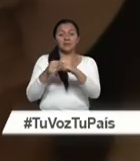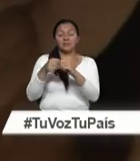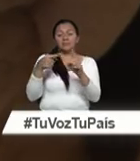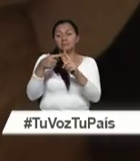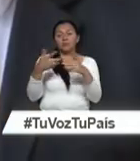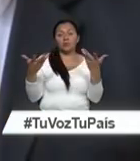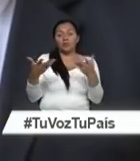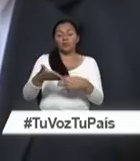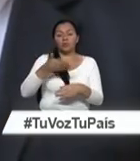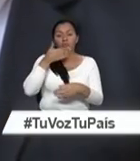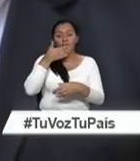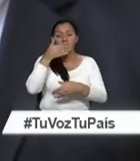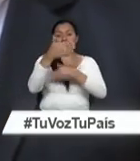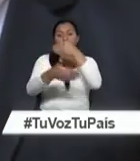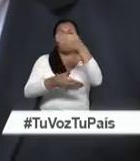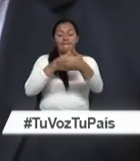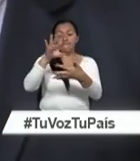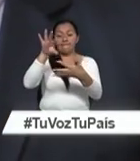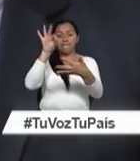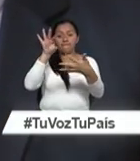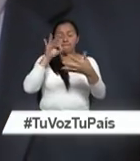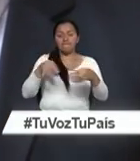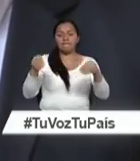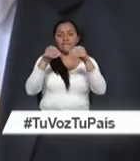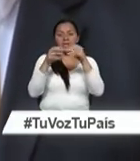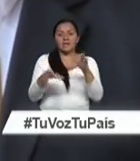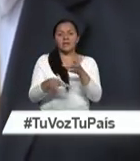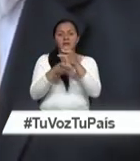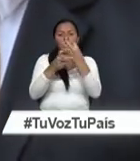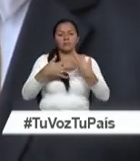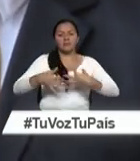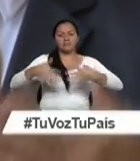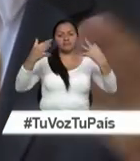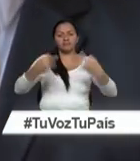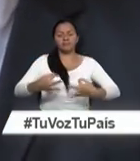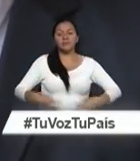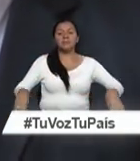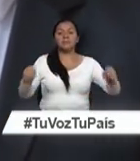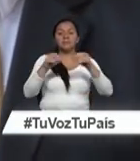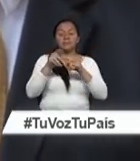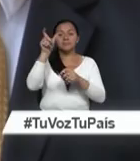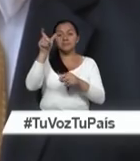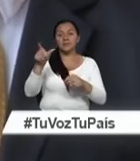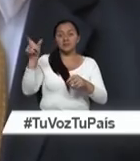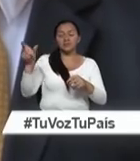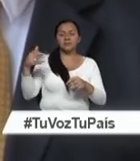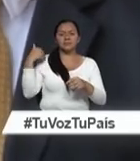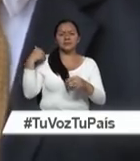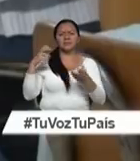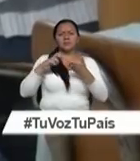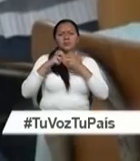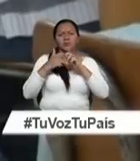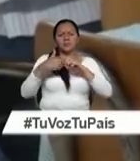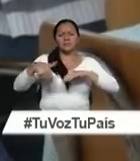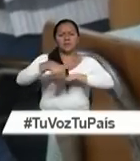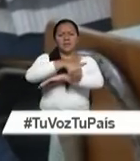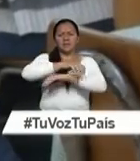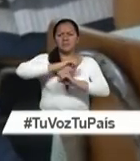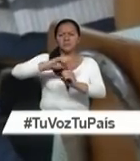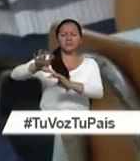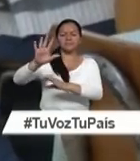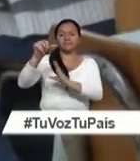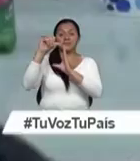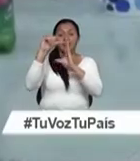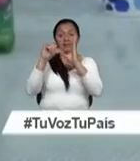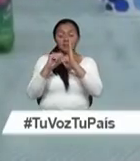10 últimos años, lo único que hemos hecho es recuperar esa dignidad, recuperar a esa persona que estaba en las calles. El artículo 3 de la